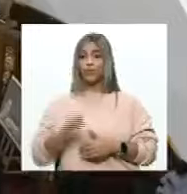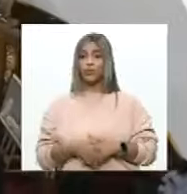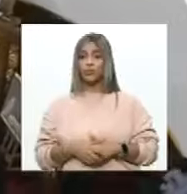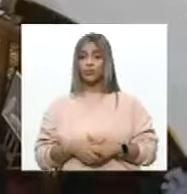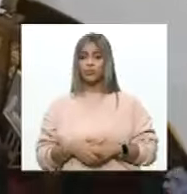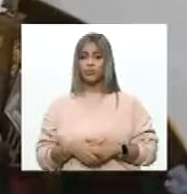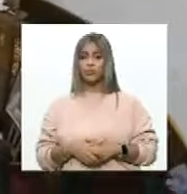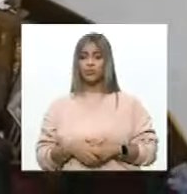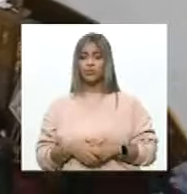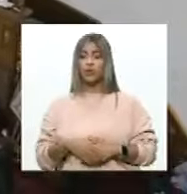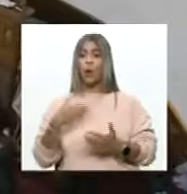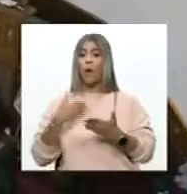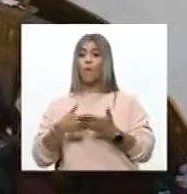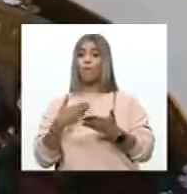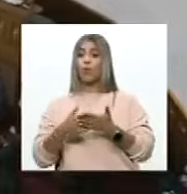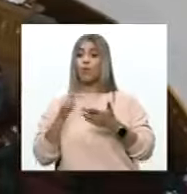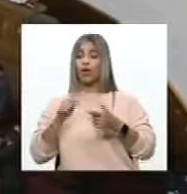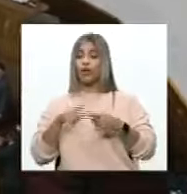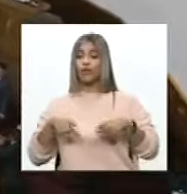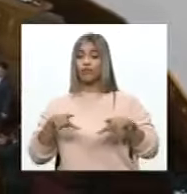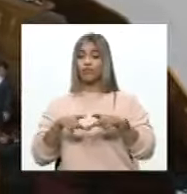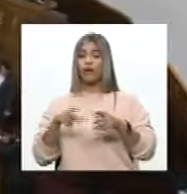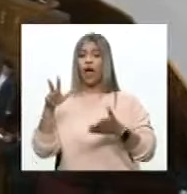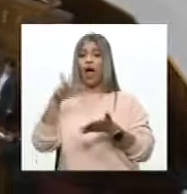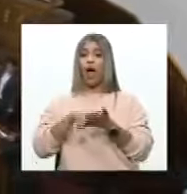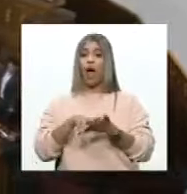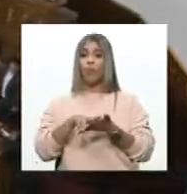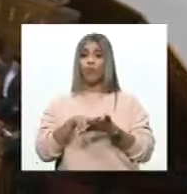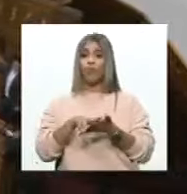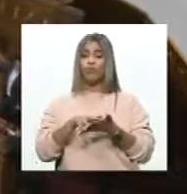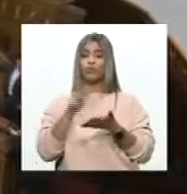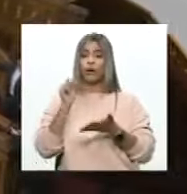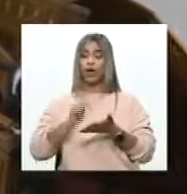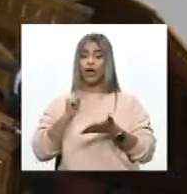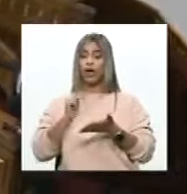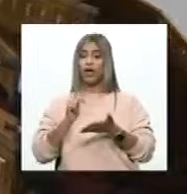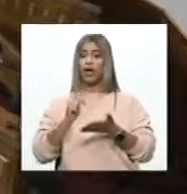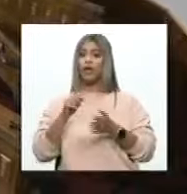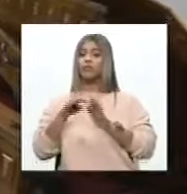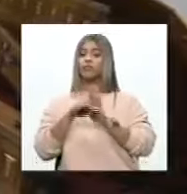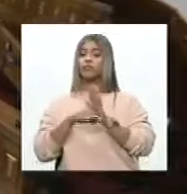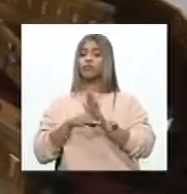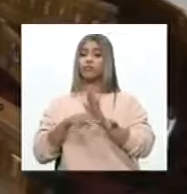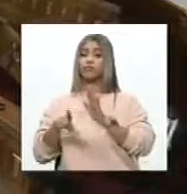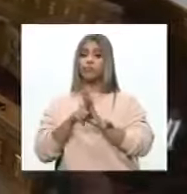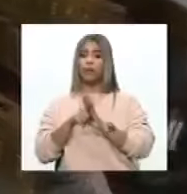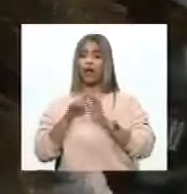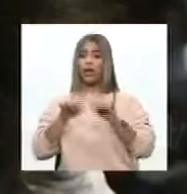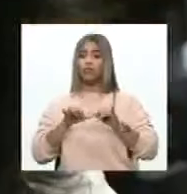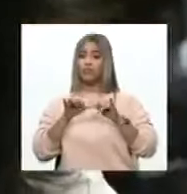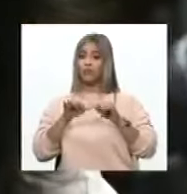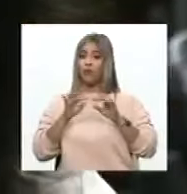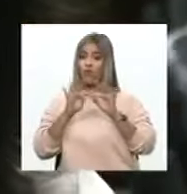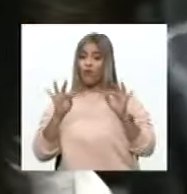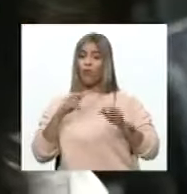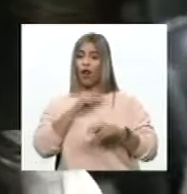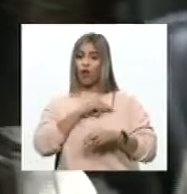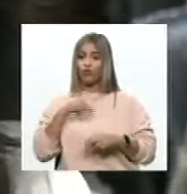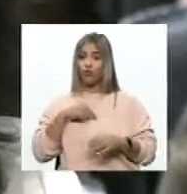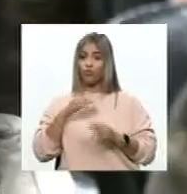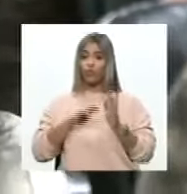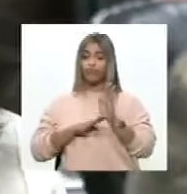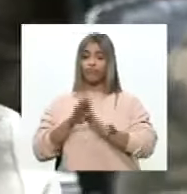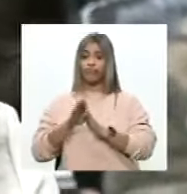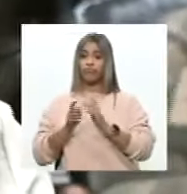Maduro, proponemos ante este espacio la aprobación de este instrumento jurídico para que de esa manera sigamos avanzando en